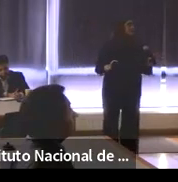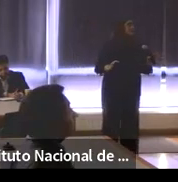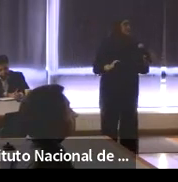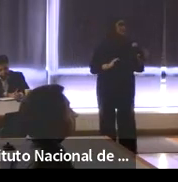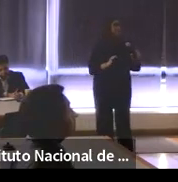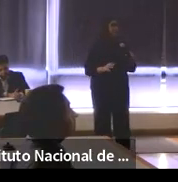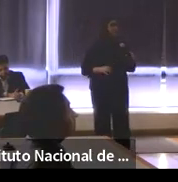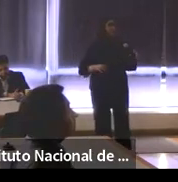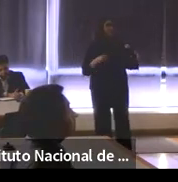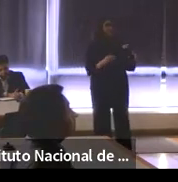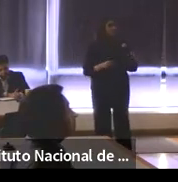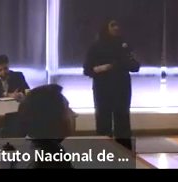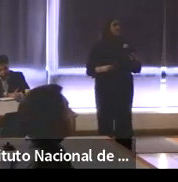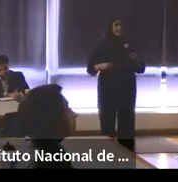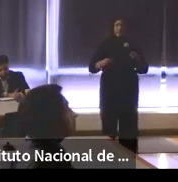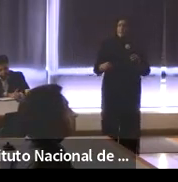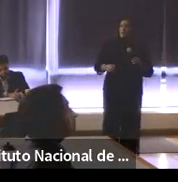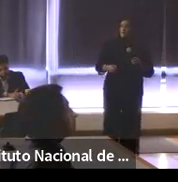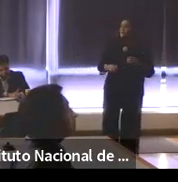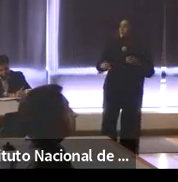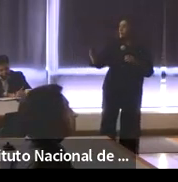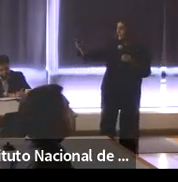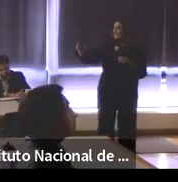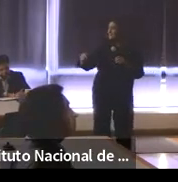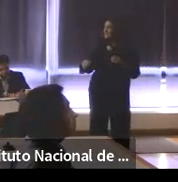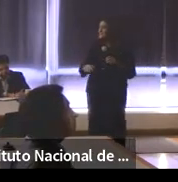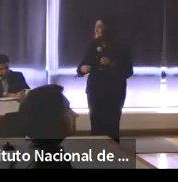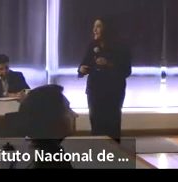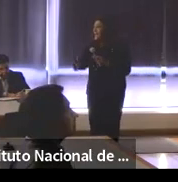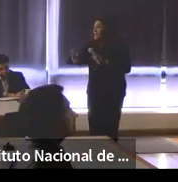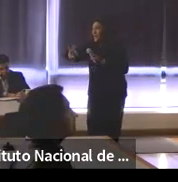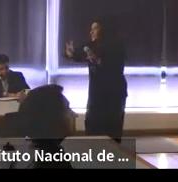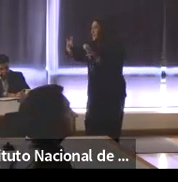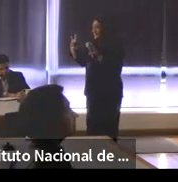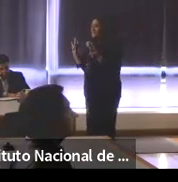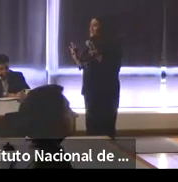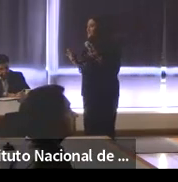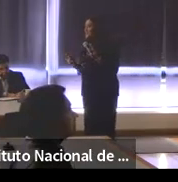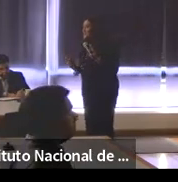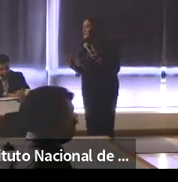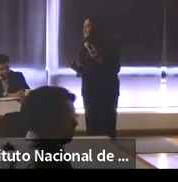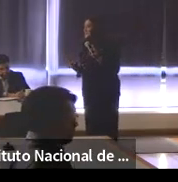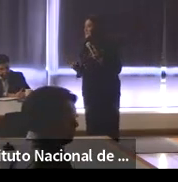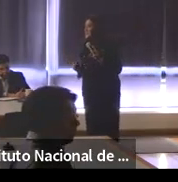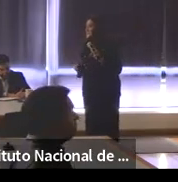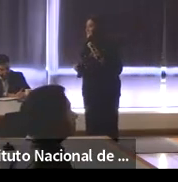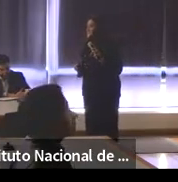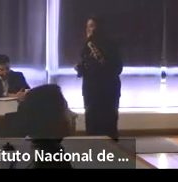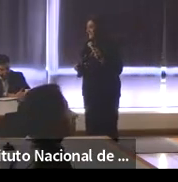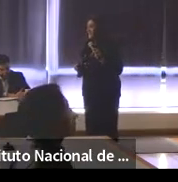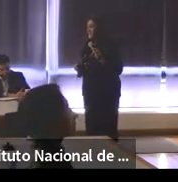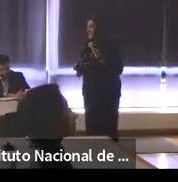tiene que ver con la espera con la atención y la ansiedad y la resolución hace rato nos decía pero ya está solucionado el conflicto